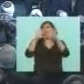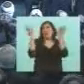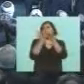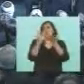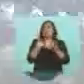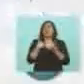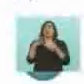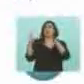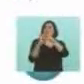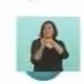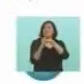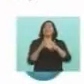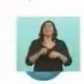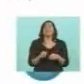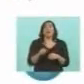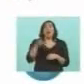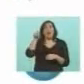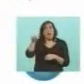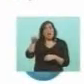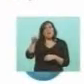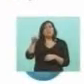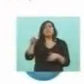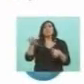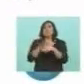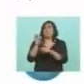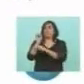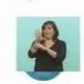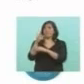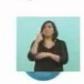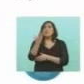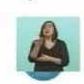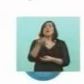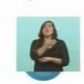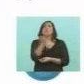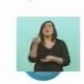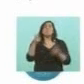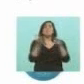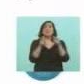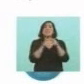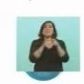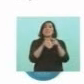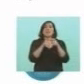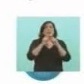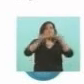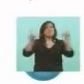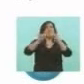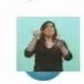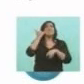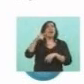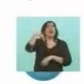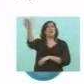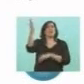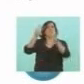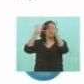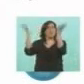favor. Allí está precisamente la exhibición de películas argentinas en el mundo, como ustedes verán,